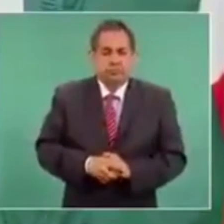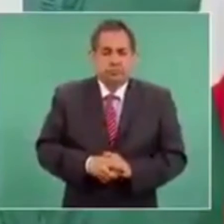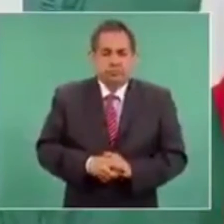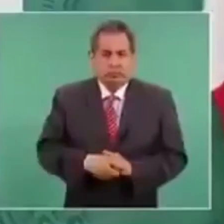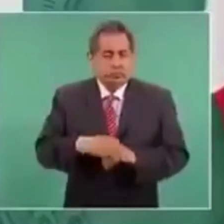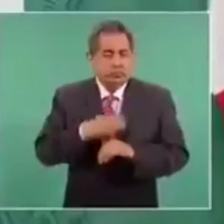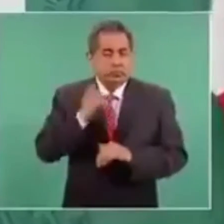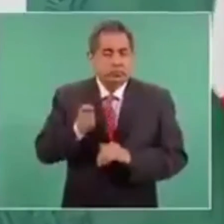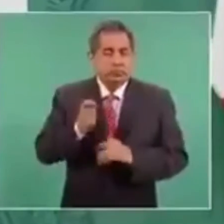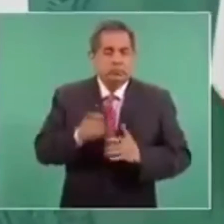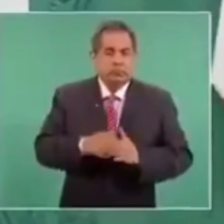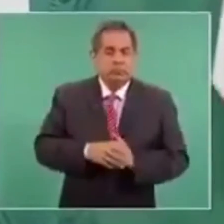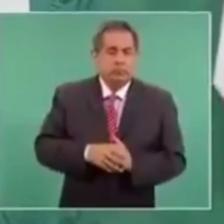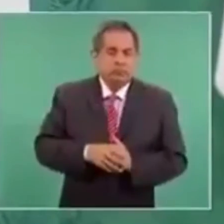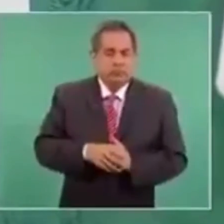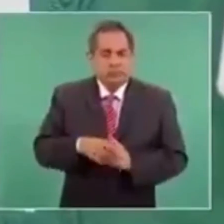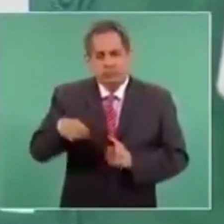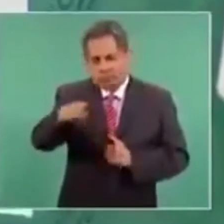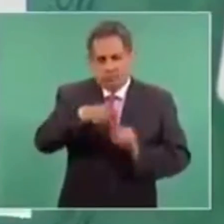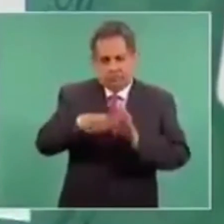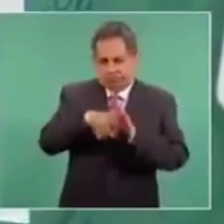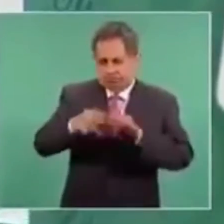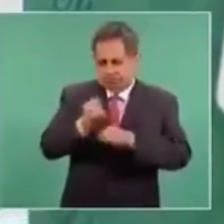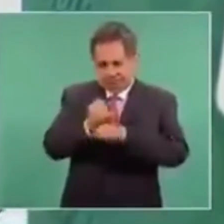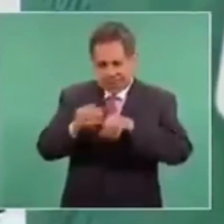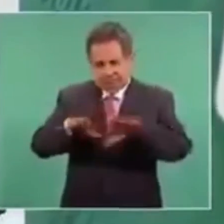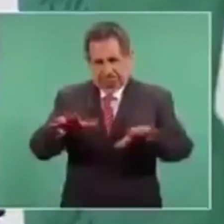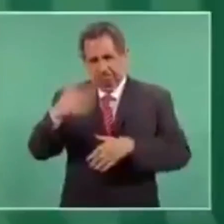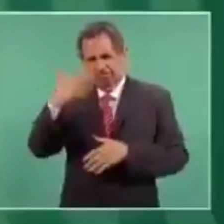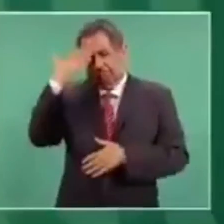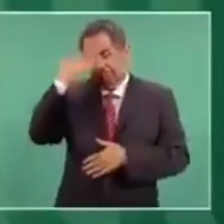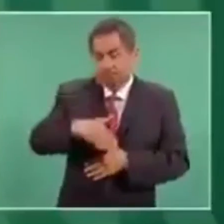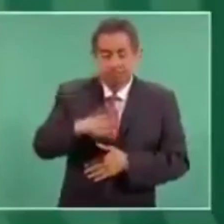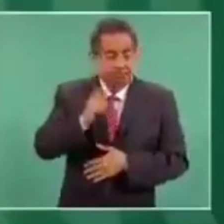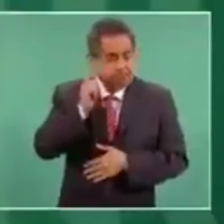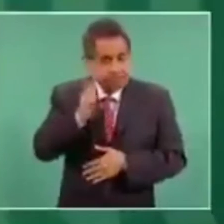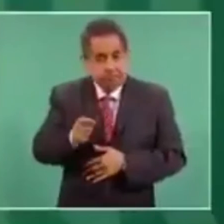porque ustedes que son periodistas saben que es